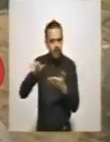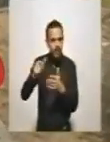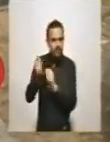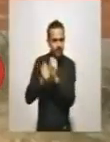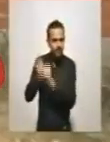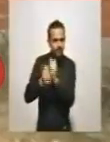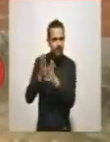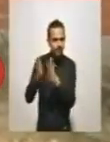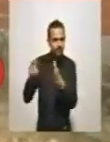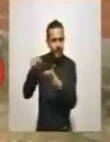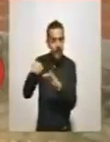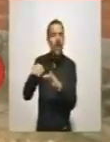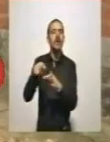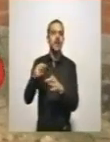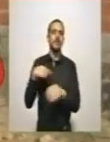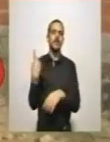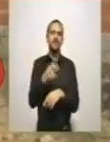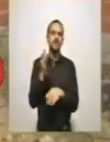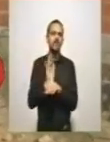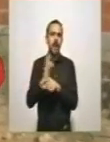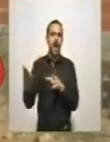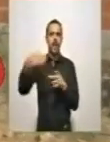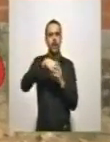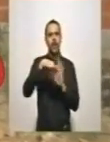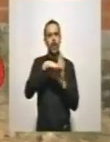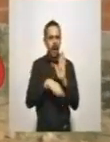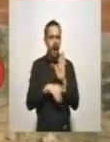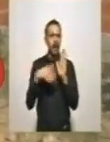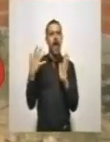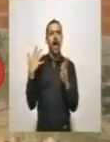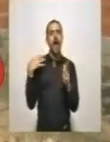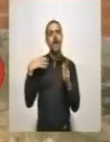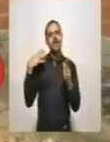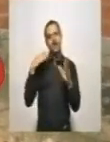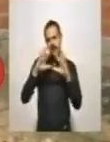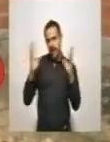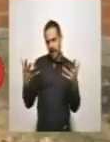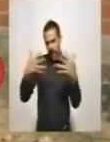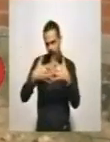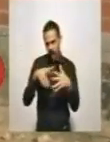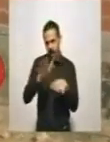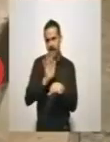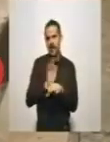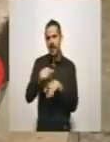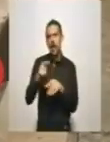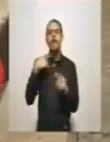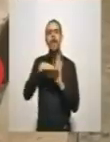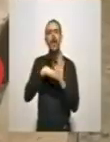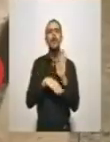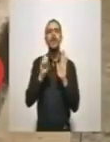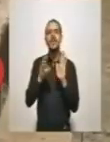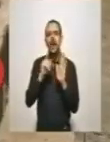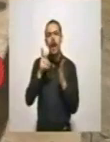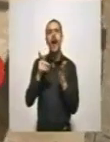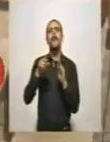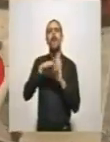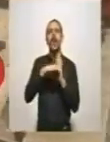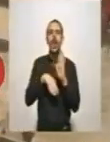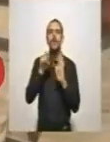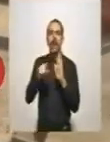integral donde se llama el programa de saneamiento para el río Uruguay. Esto es uno de los